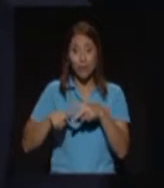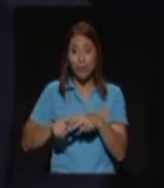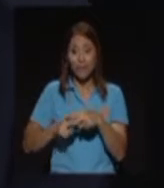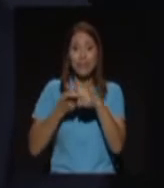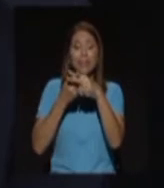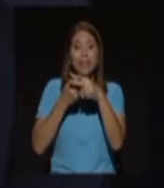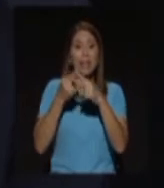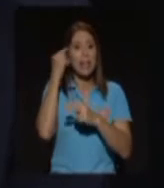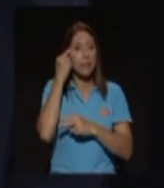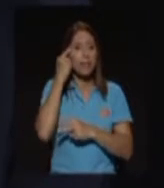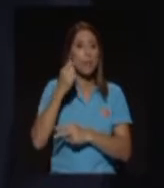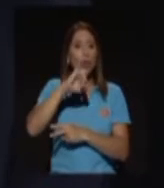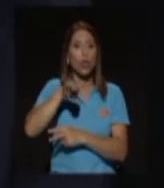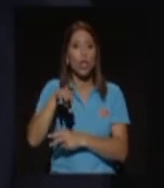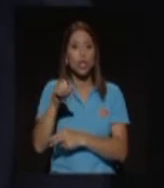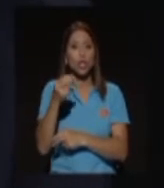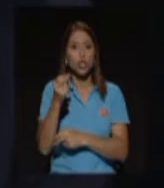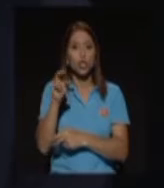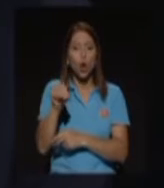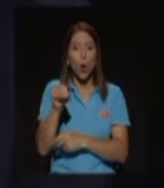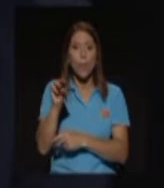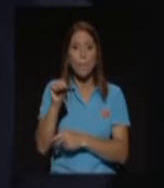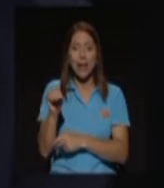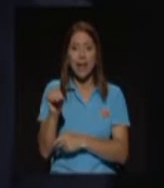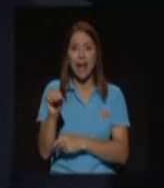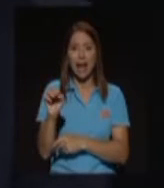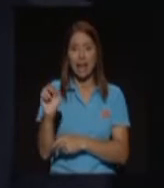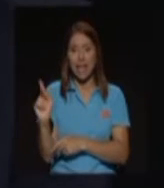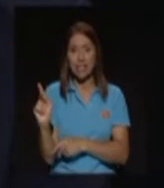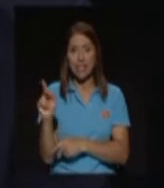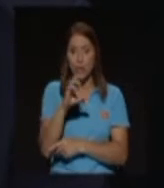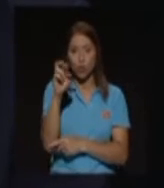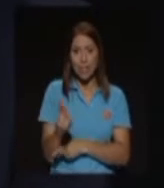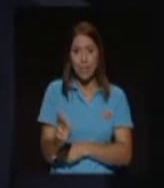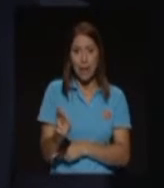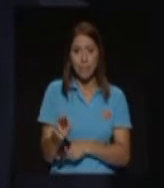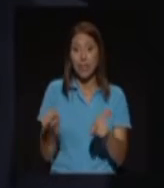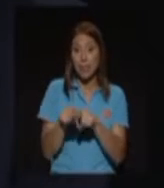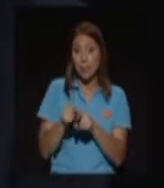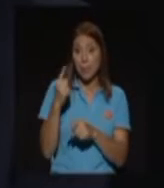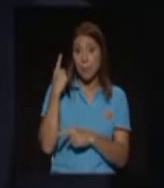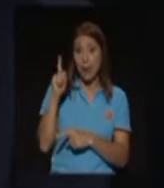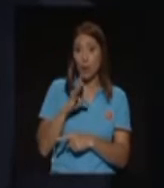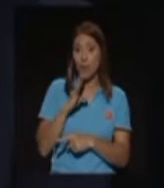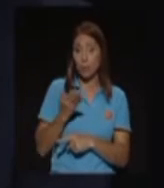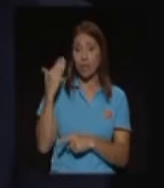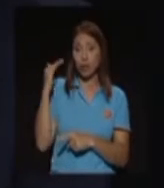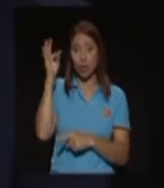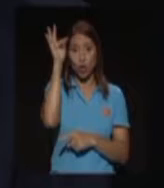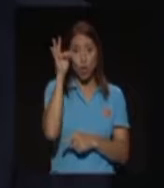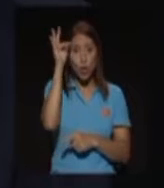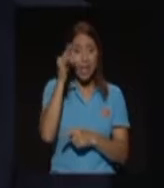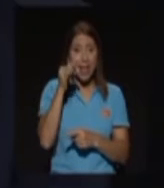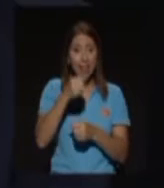Maynard Keynes en Costa Rica, ¿verdad? Incluso para el curso que mencionamos hace un rato, la teoría del empleo, ¿verdad?, preparó